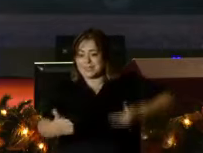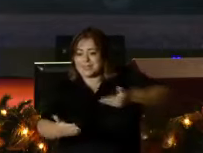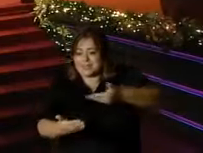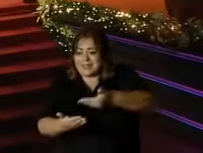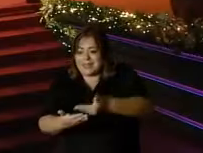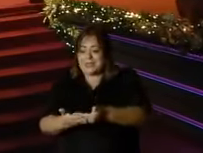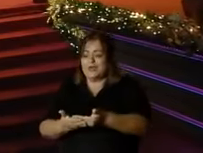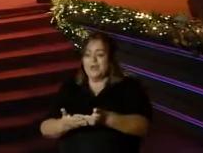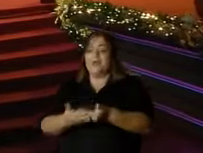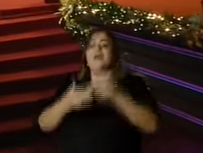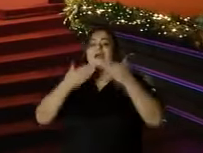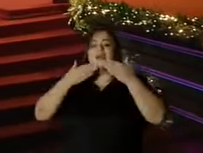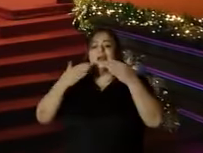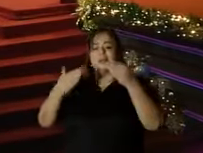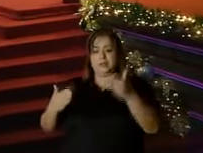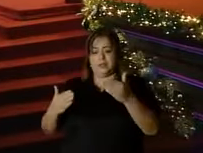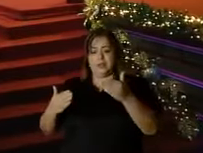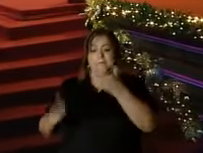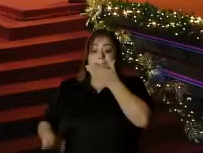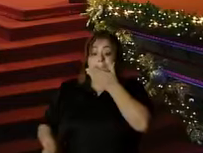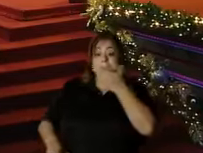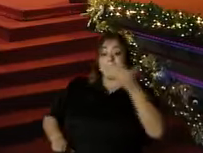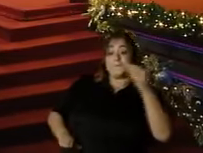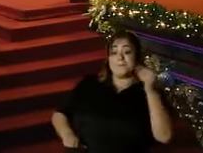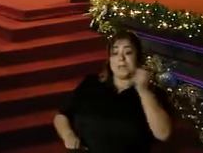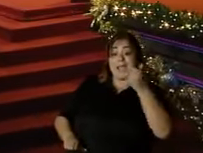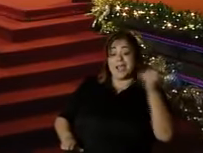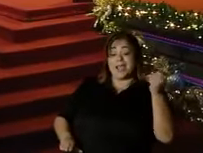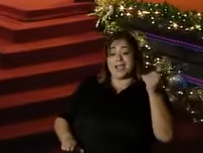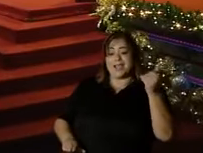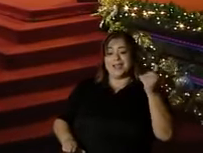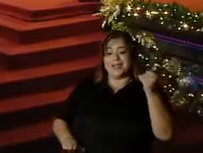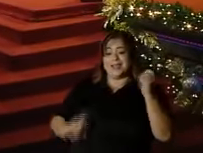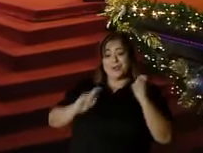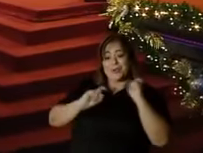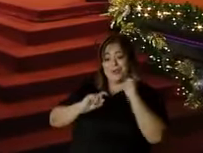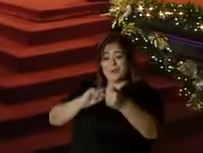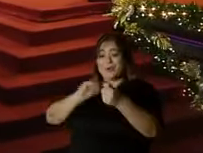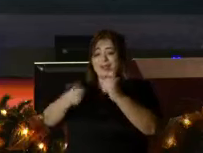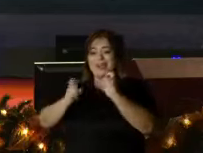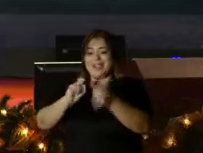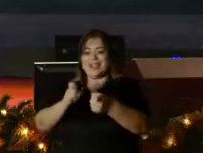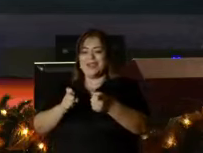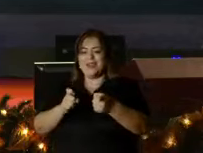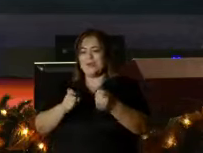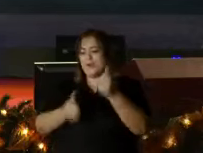Señor. El mejor regalo descendió